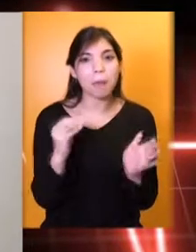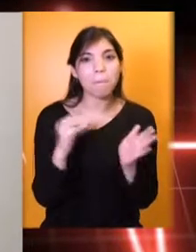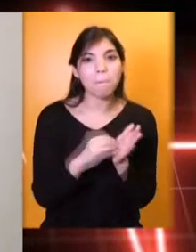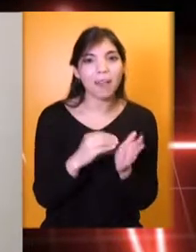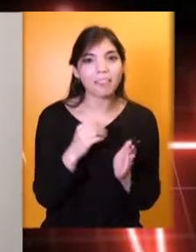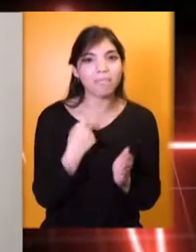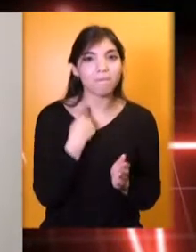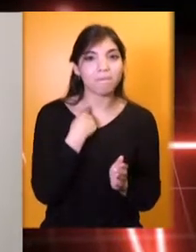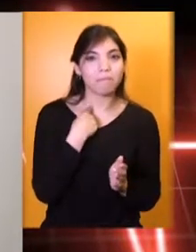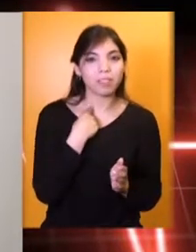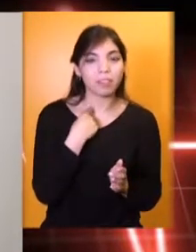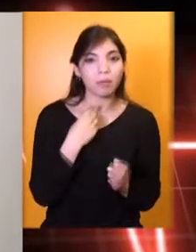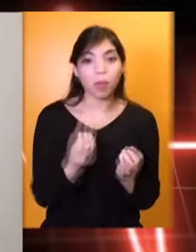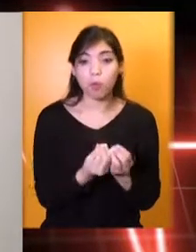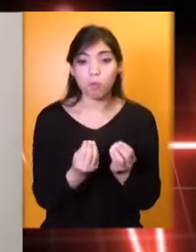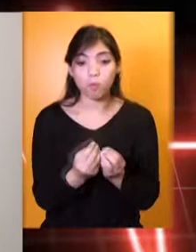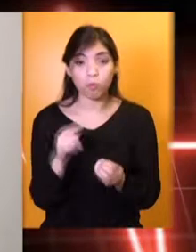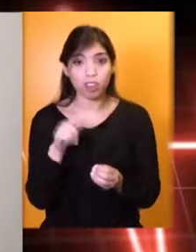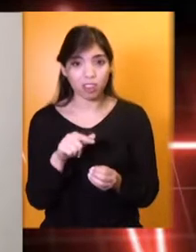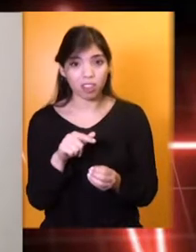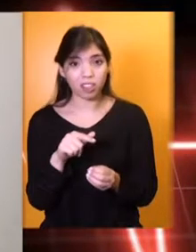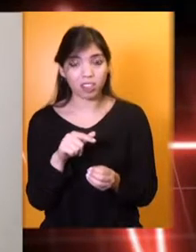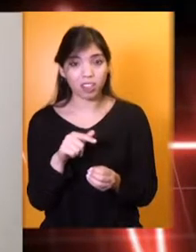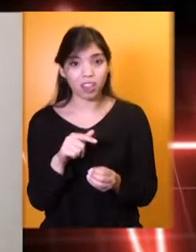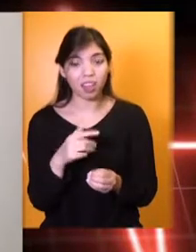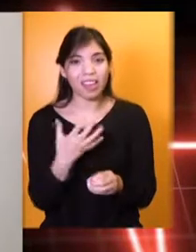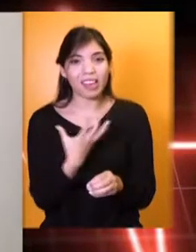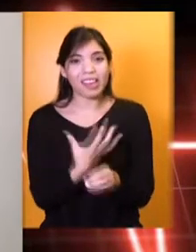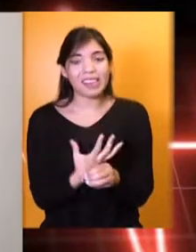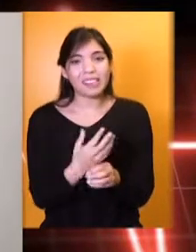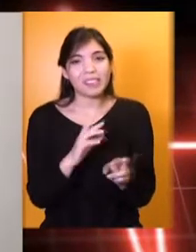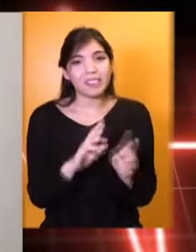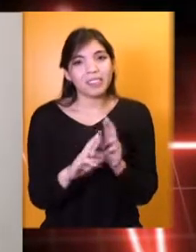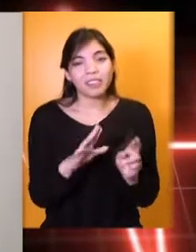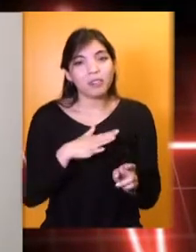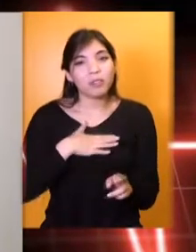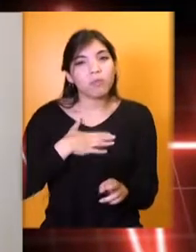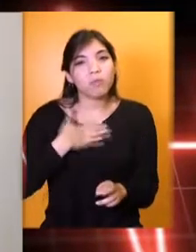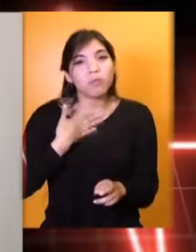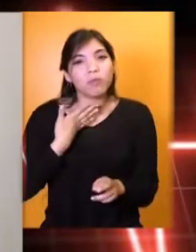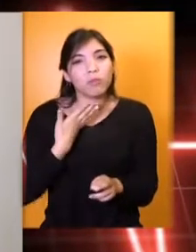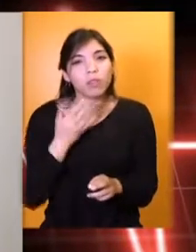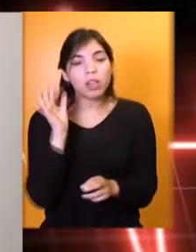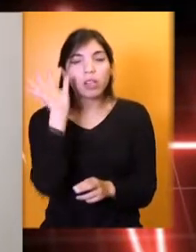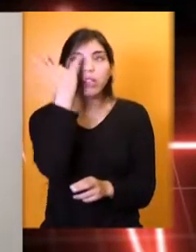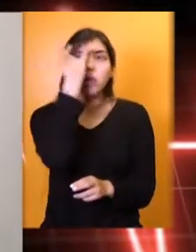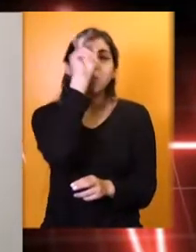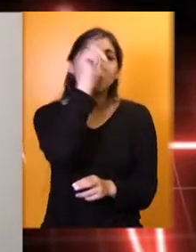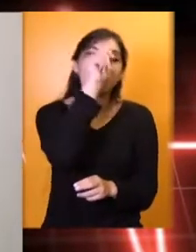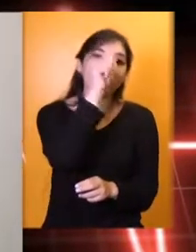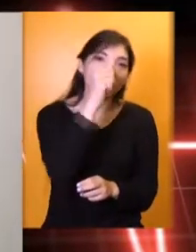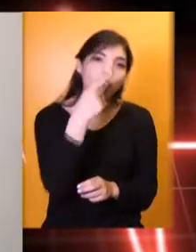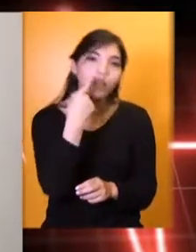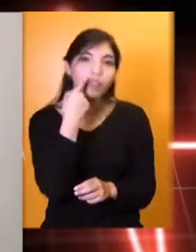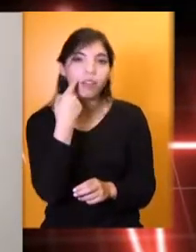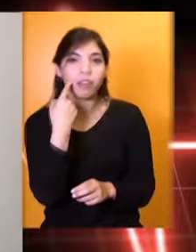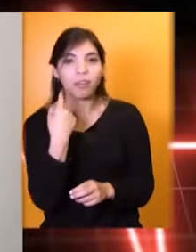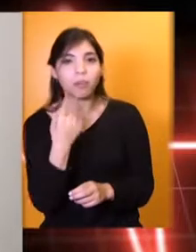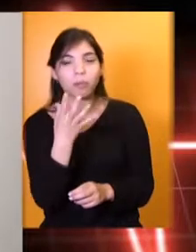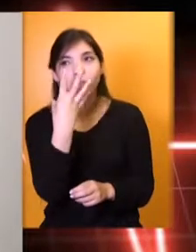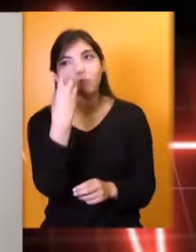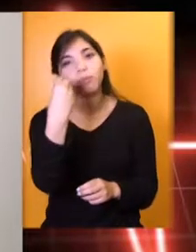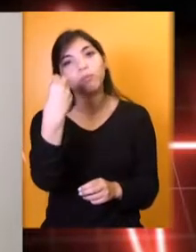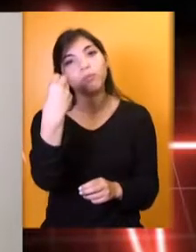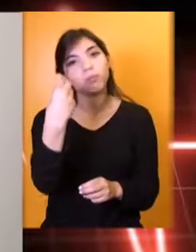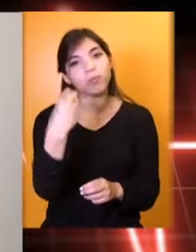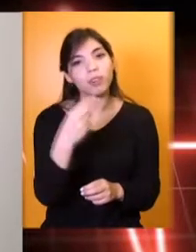varias de ellas puedo señalar que aún siguen sujetas al hechizo de este sujeto, que cuando declaran reconocen también